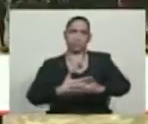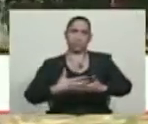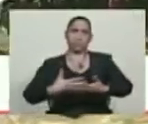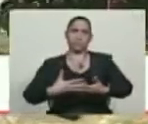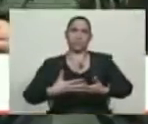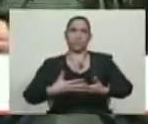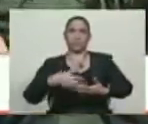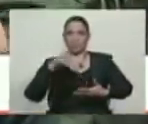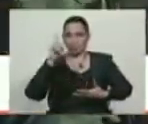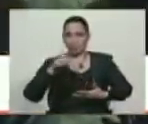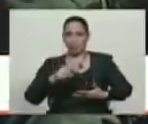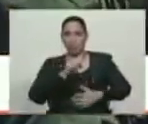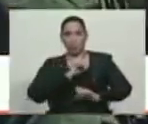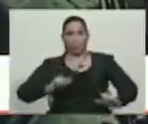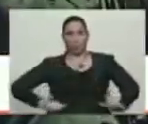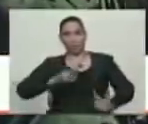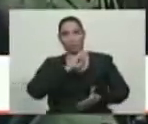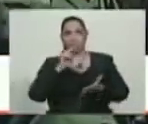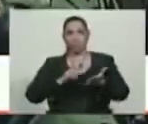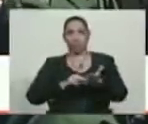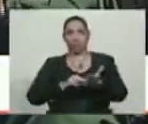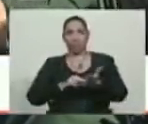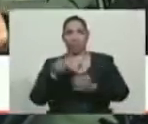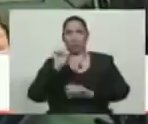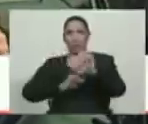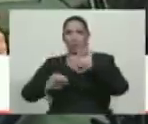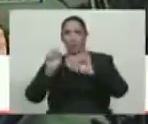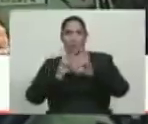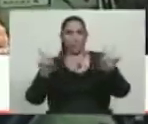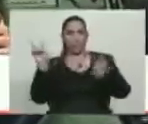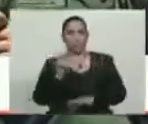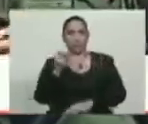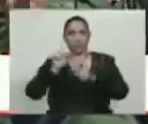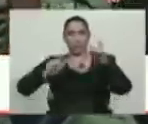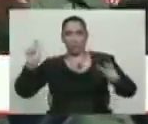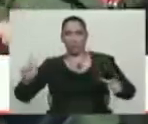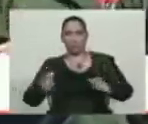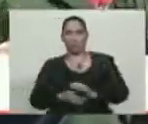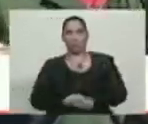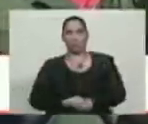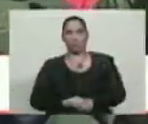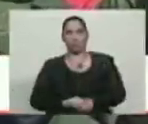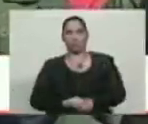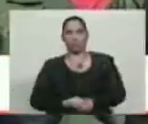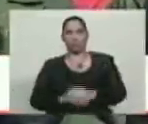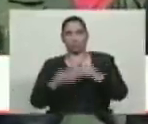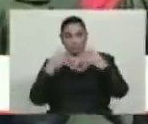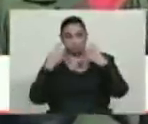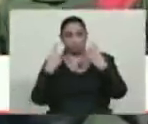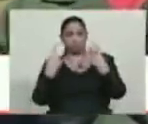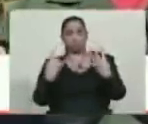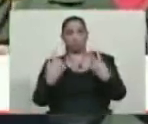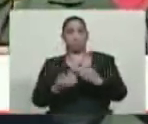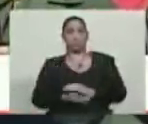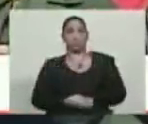Nacional Bolivariana defendiendo la paz de los venezolanos. Es admirable. Yo